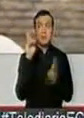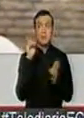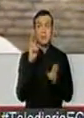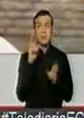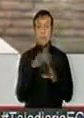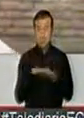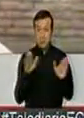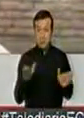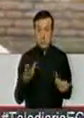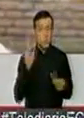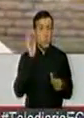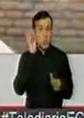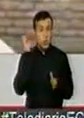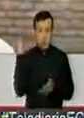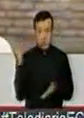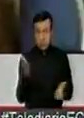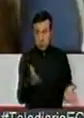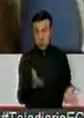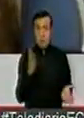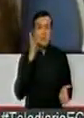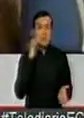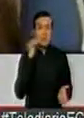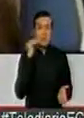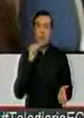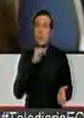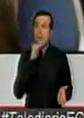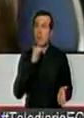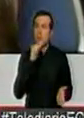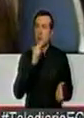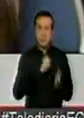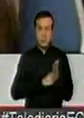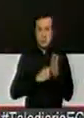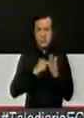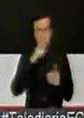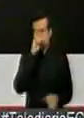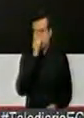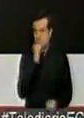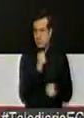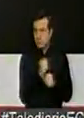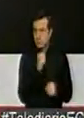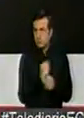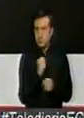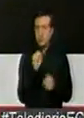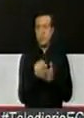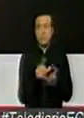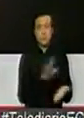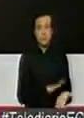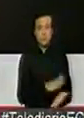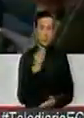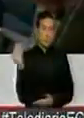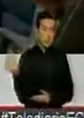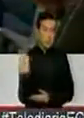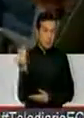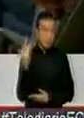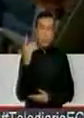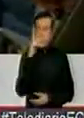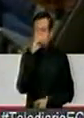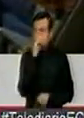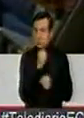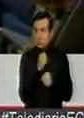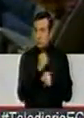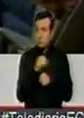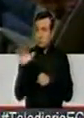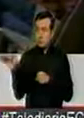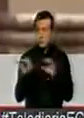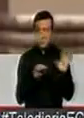recepción, porque necesita mucha experiencia. Llegaron hasta el Ministerio de Trabajo. Aquí se enteran del proyecto Empleo Joven y las estrategias que vienen